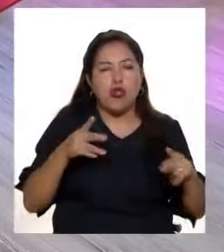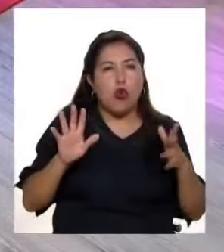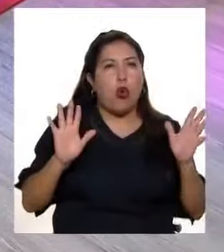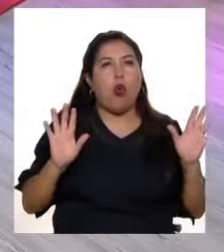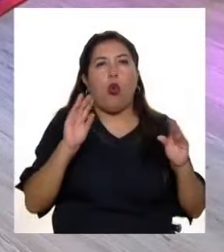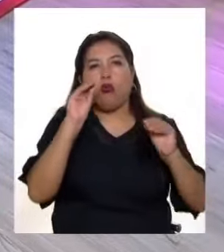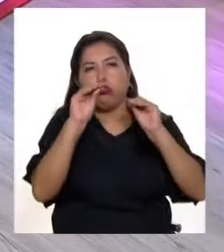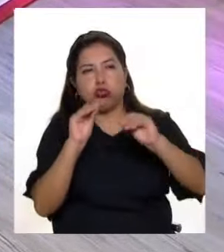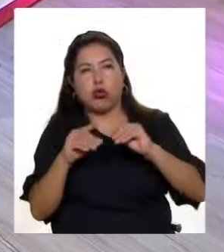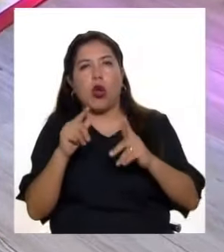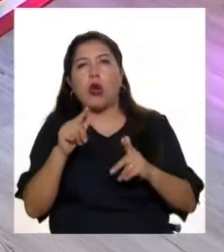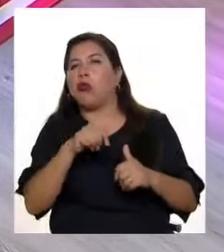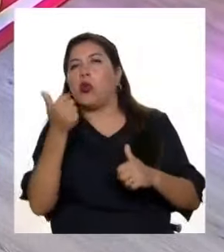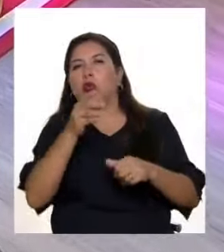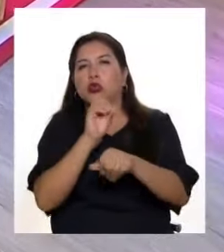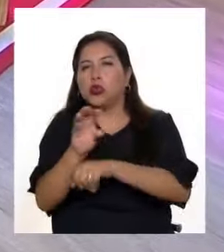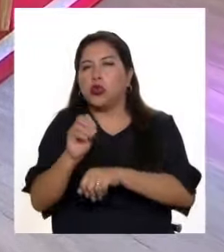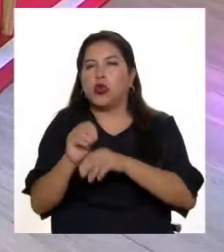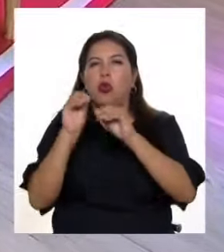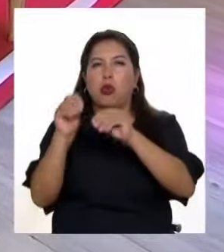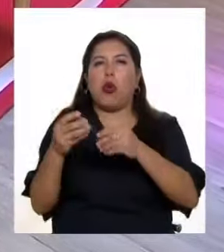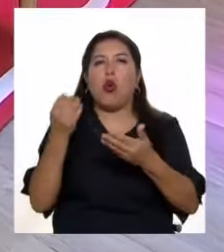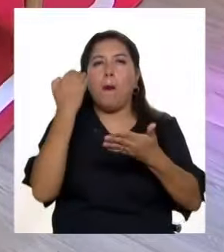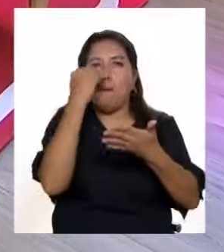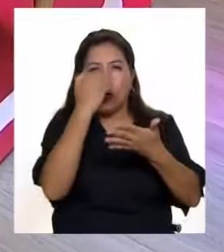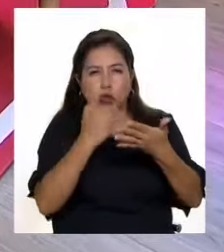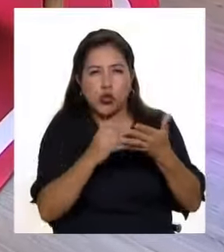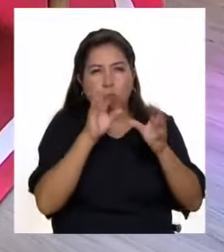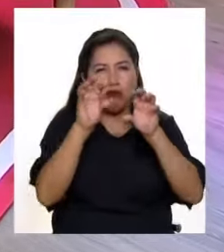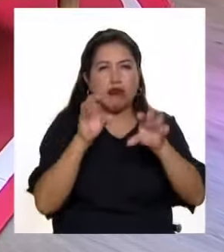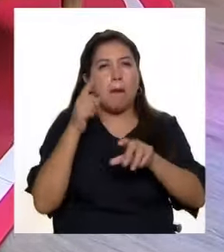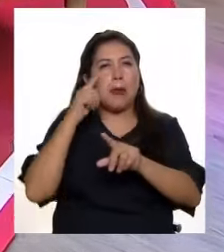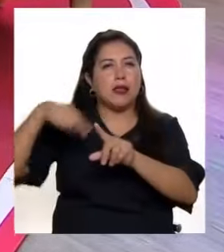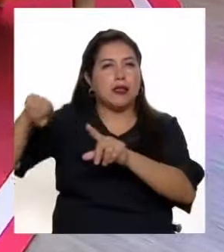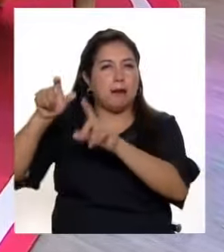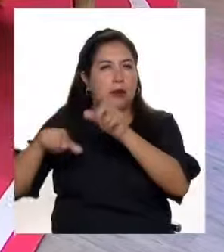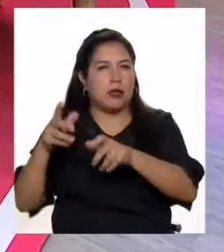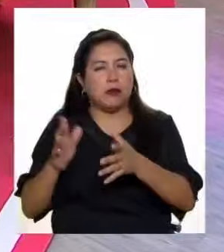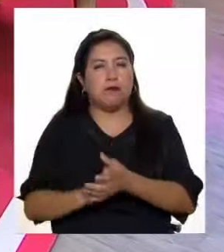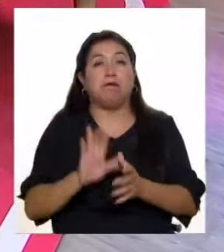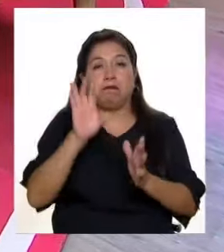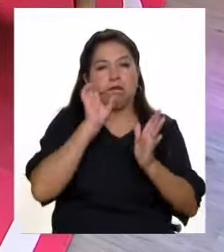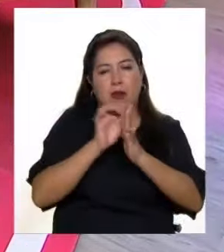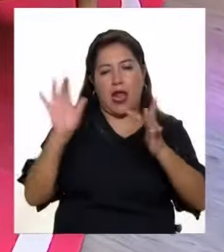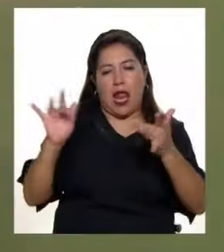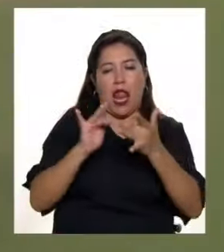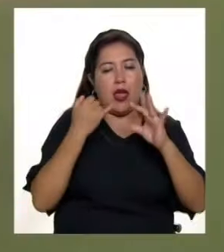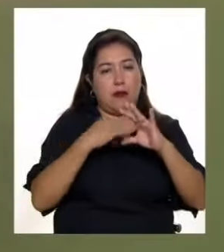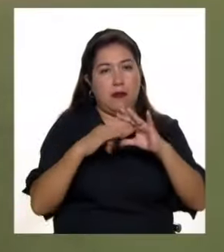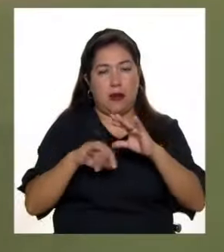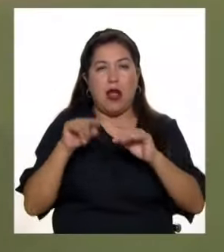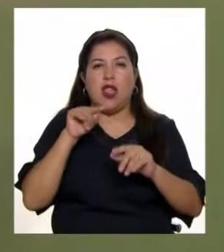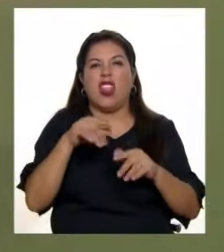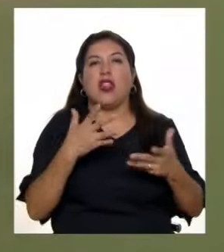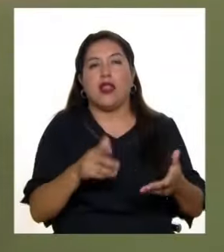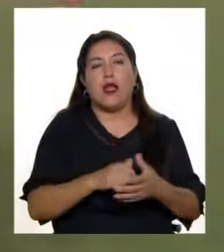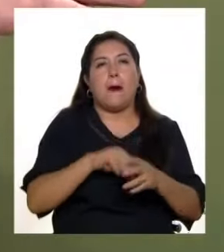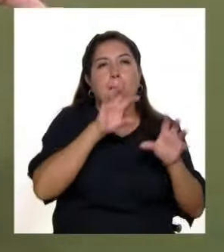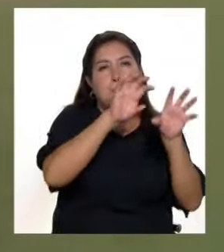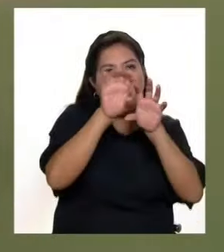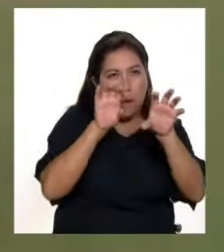¿Qué otro consejo le das o cómo poder pautear a esta gente de repente? Redes sociales, pauta publicitaria, Meta